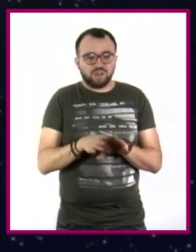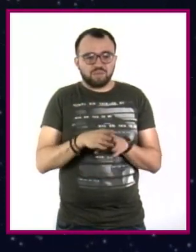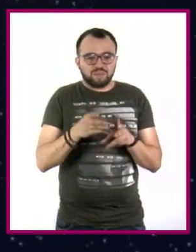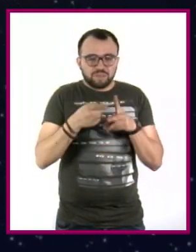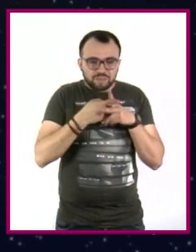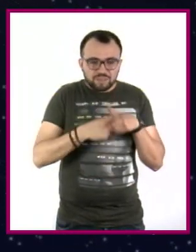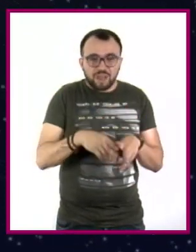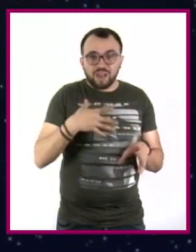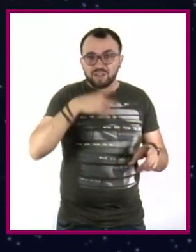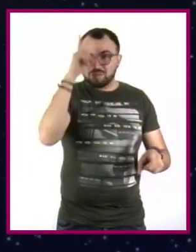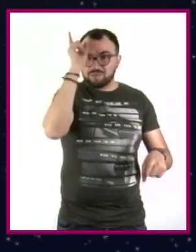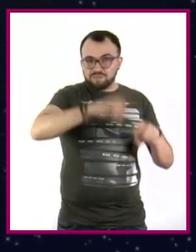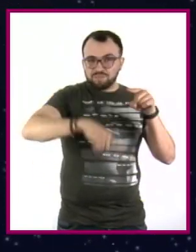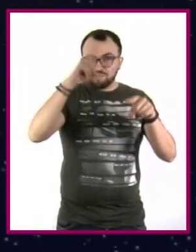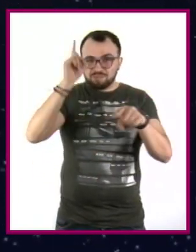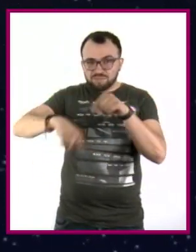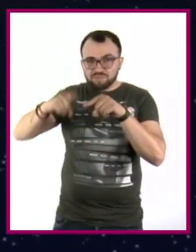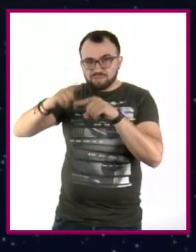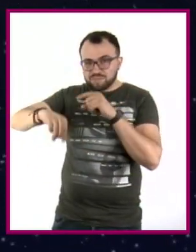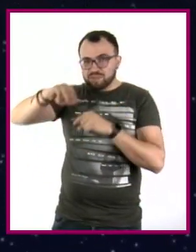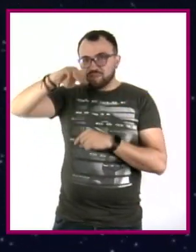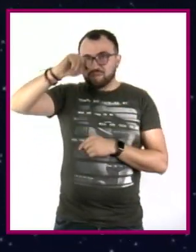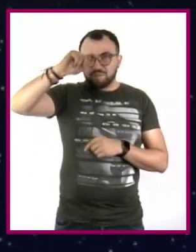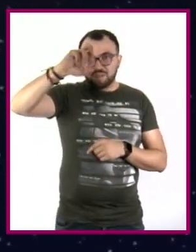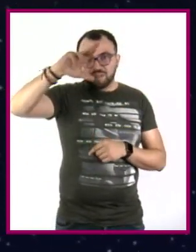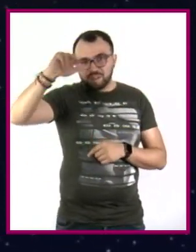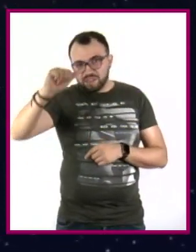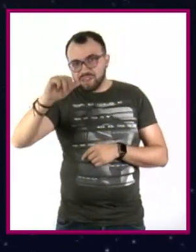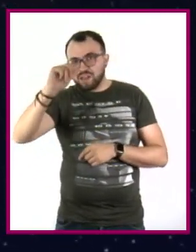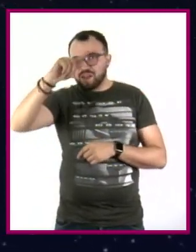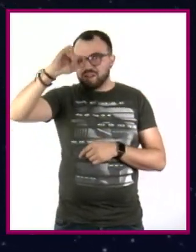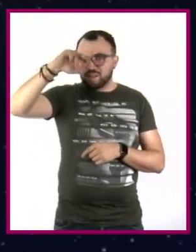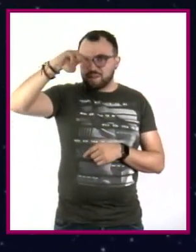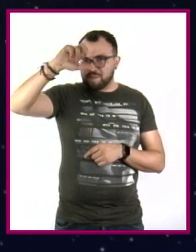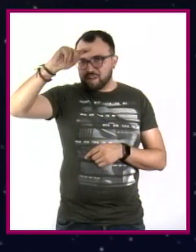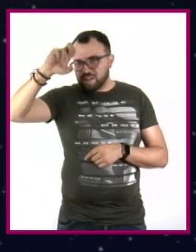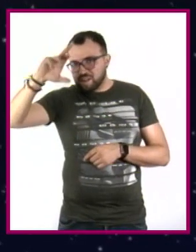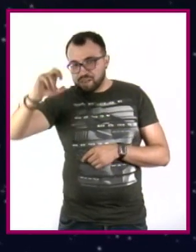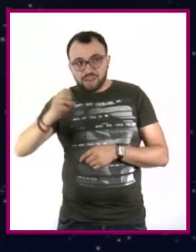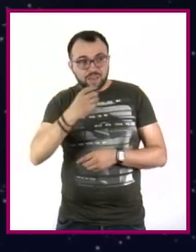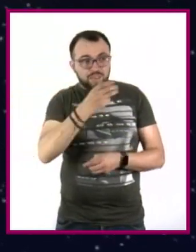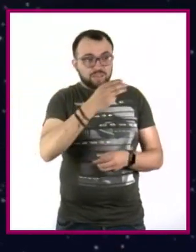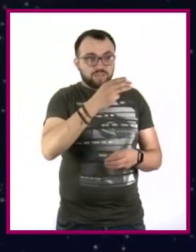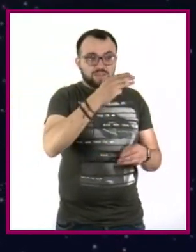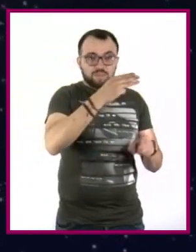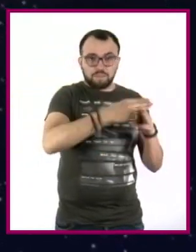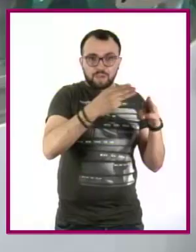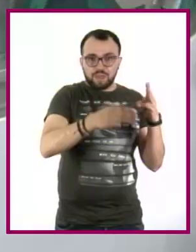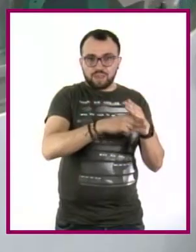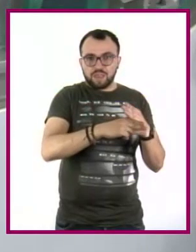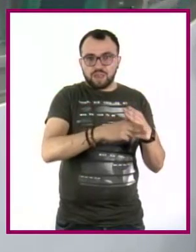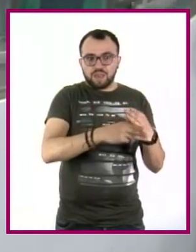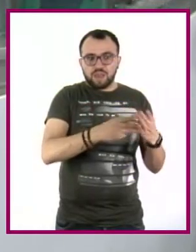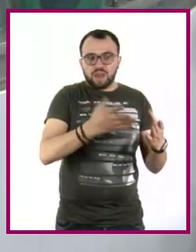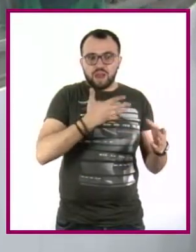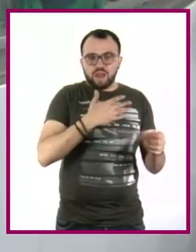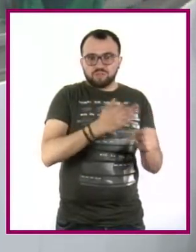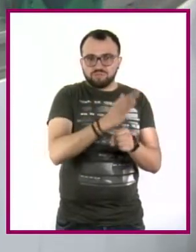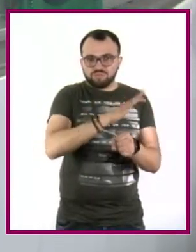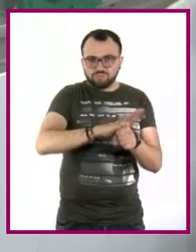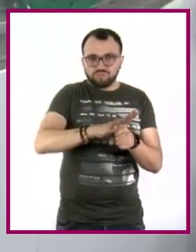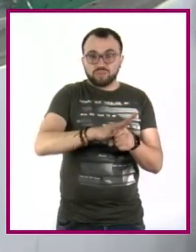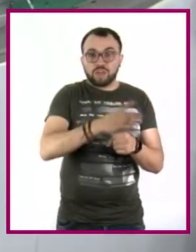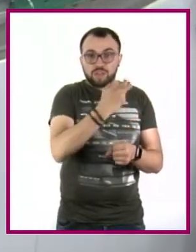aniquiló materia y antimateria, y la materia que sobró es lo que forma todo lo que vemos hoy en día? Para